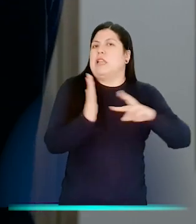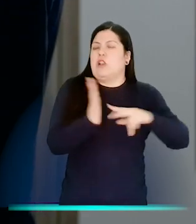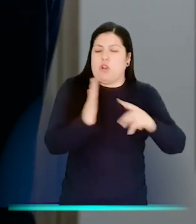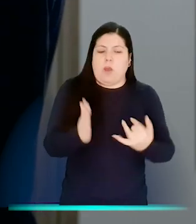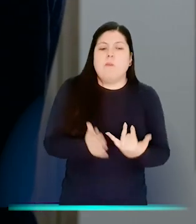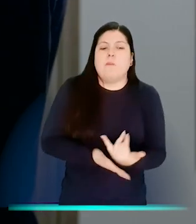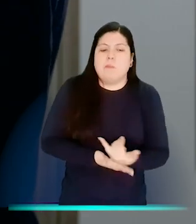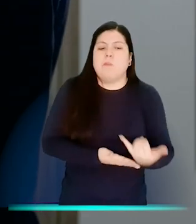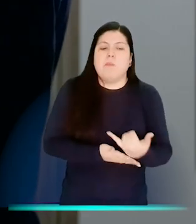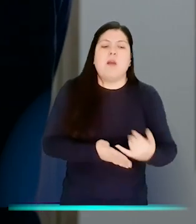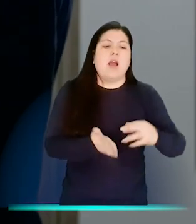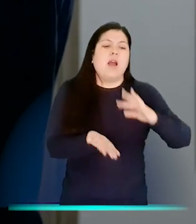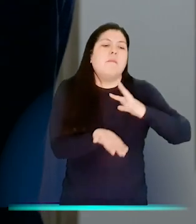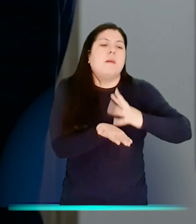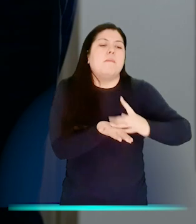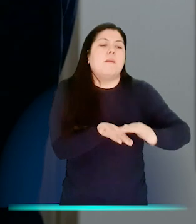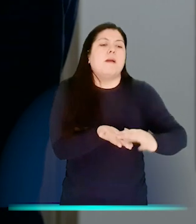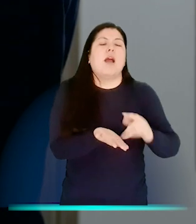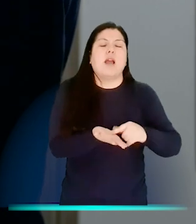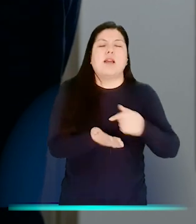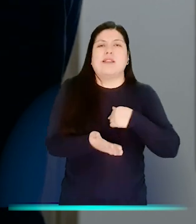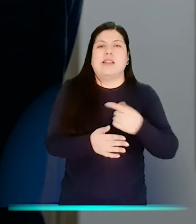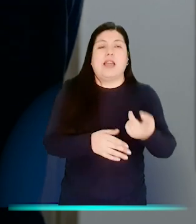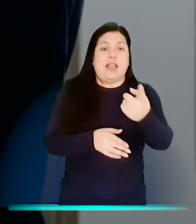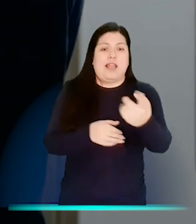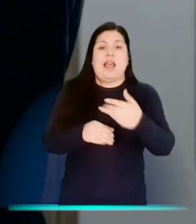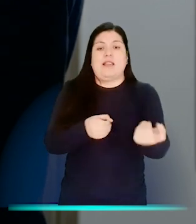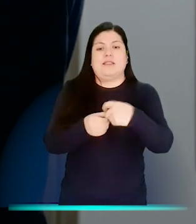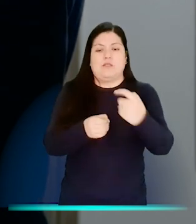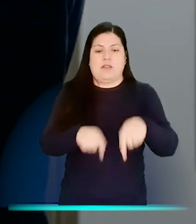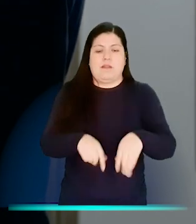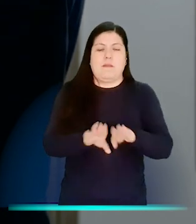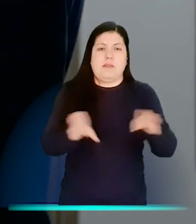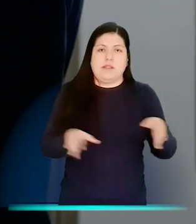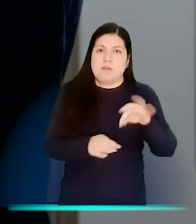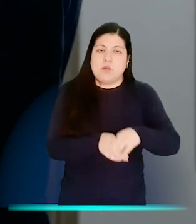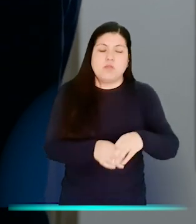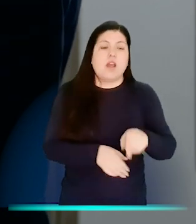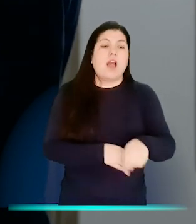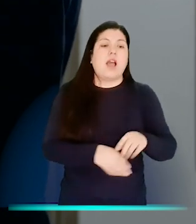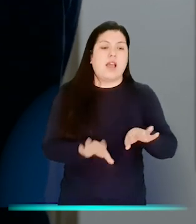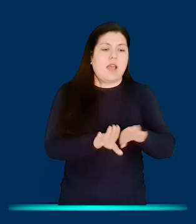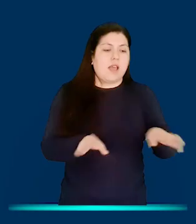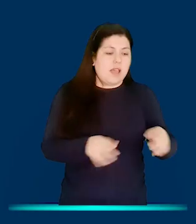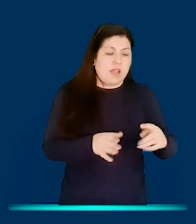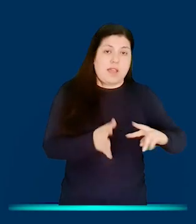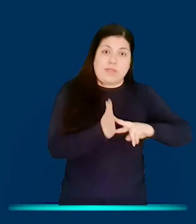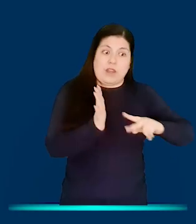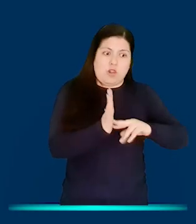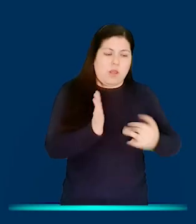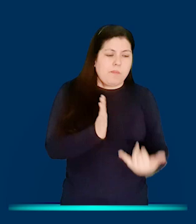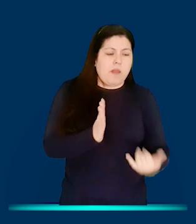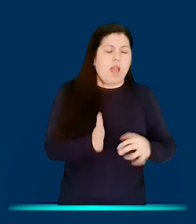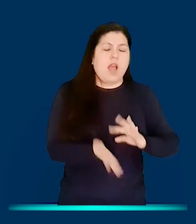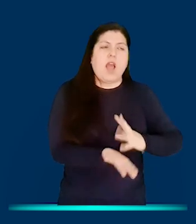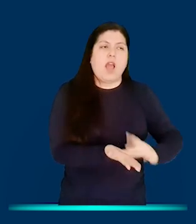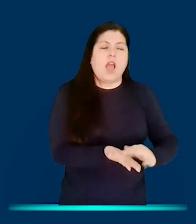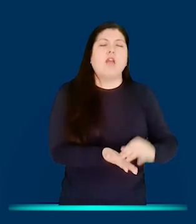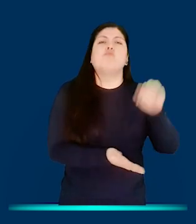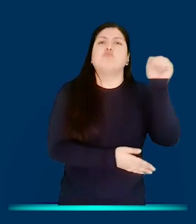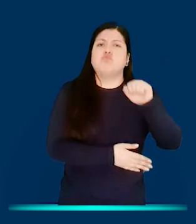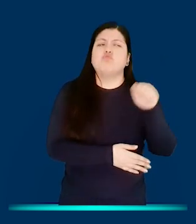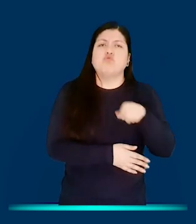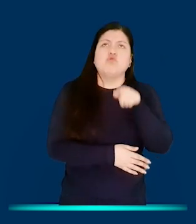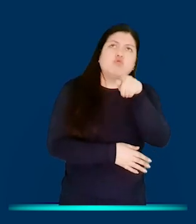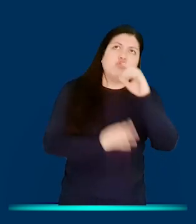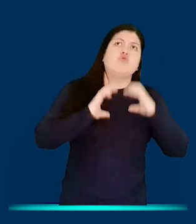máquinas que tienen el censo habilitado para votar en esa mesa de votación, y la máquina efectivamente dirá si